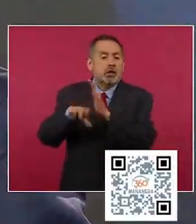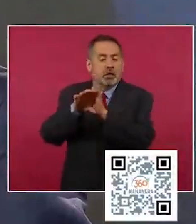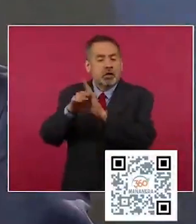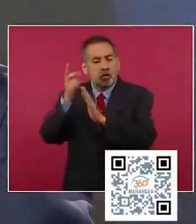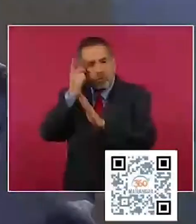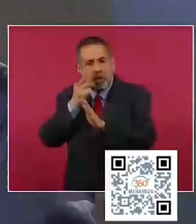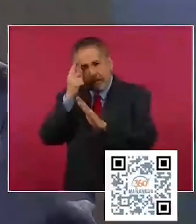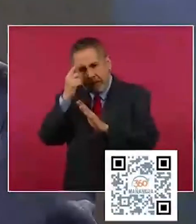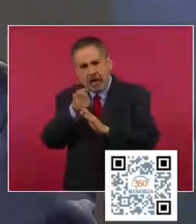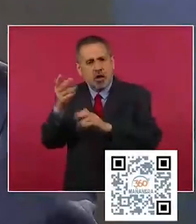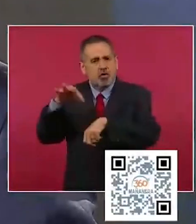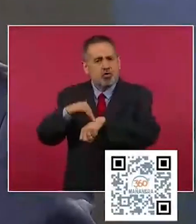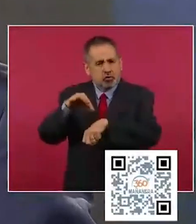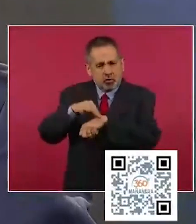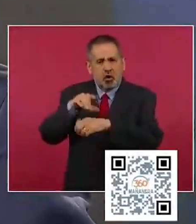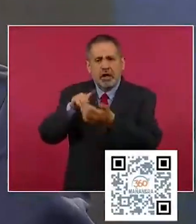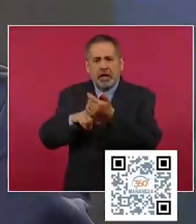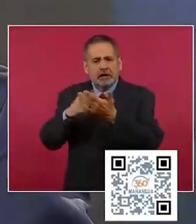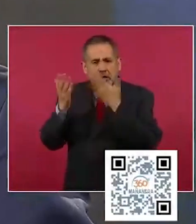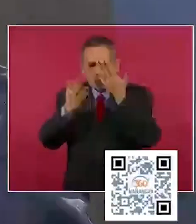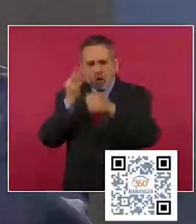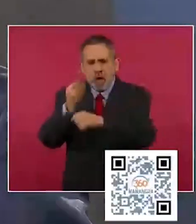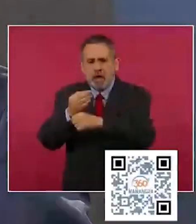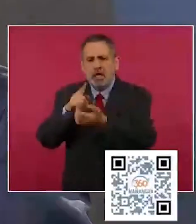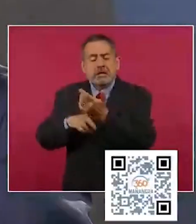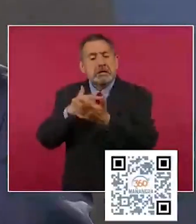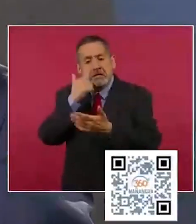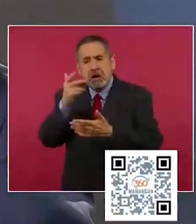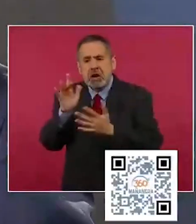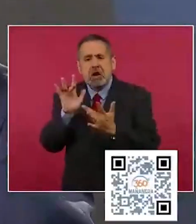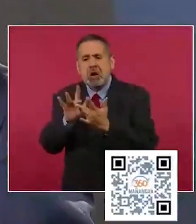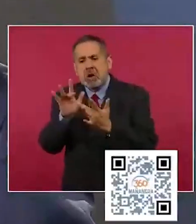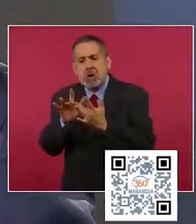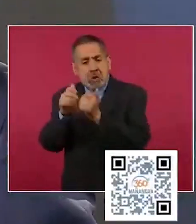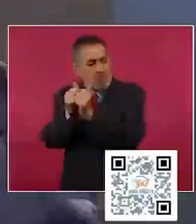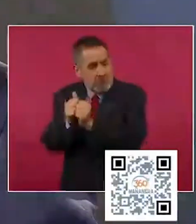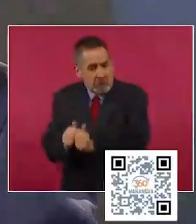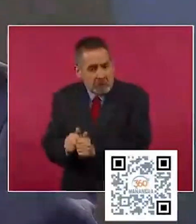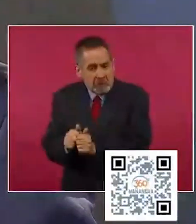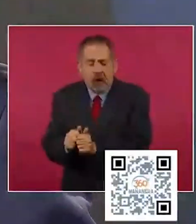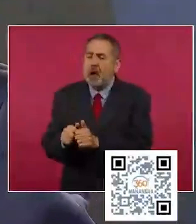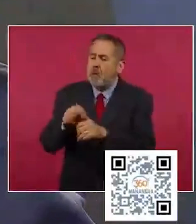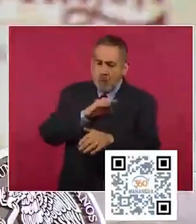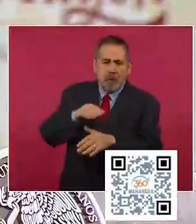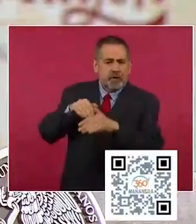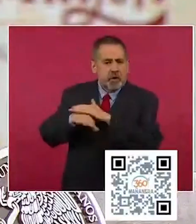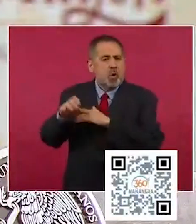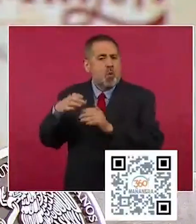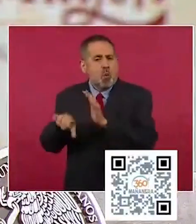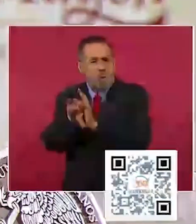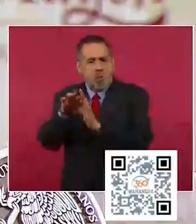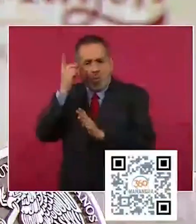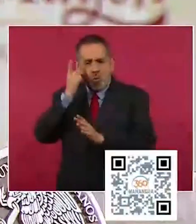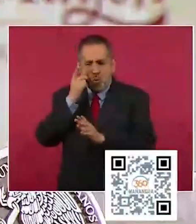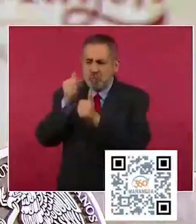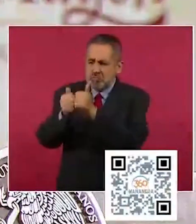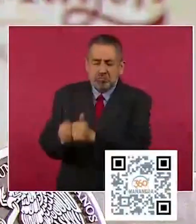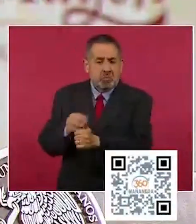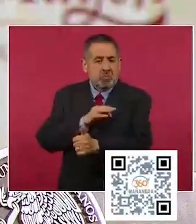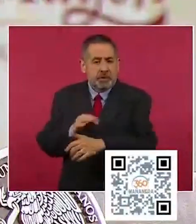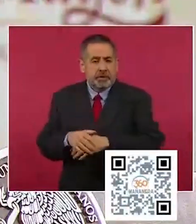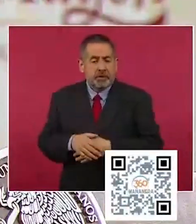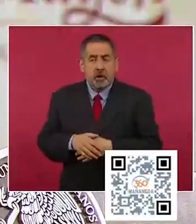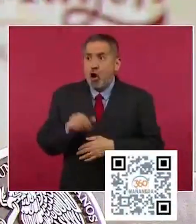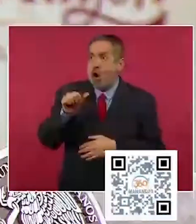médicos pasantes y para residentes que quieran establecerse ahí. Y también contaremos con un servicio que no